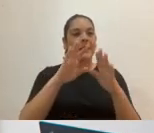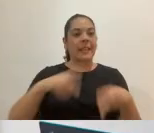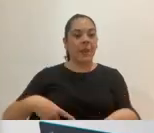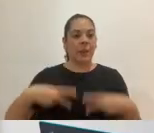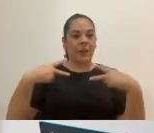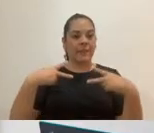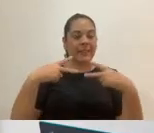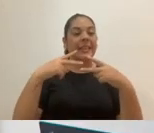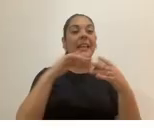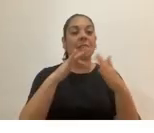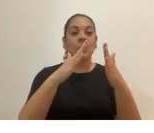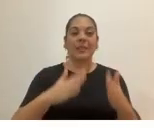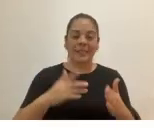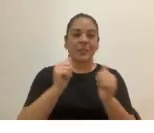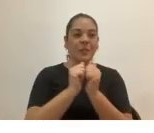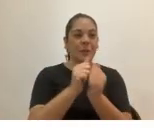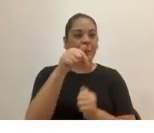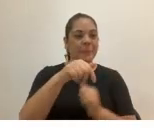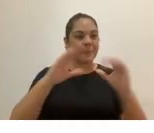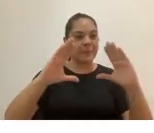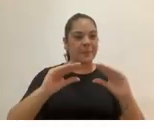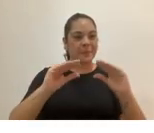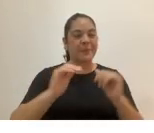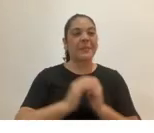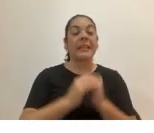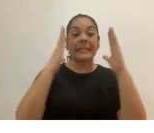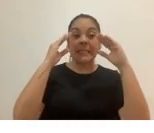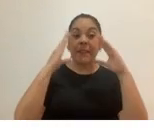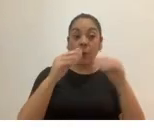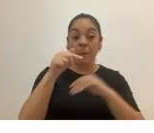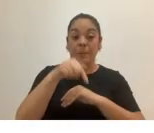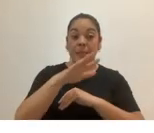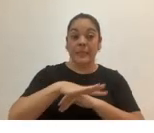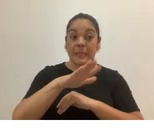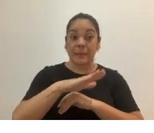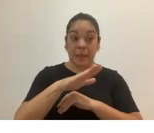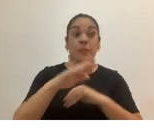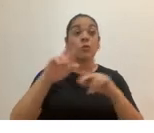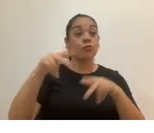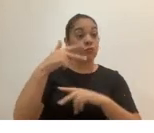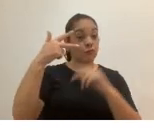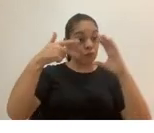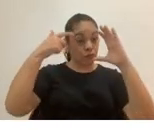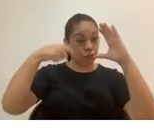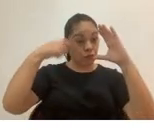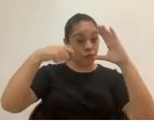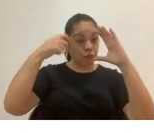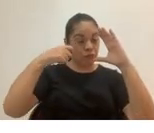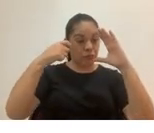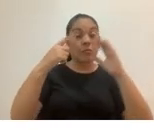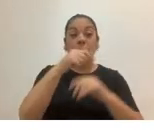acompañarles esta noche. Les informamos que este espacio está siendo grabado, por lo que les recordamos